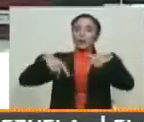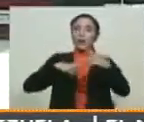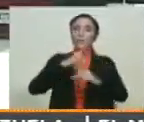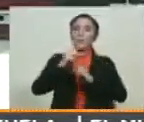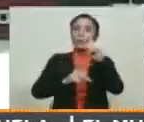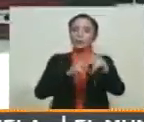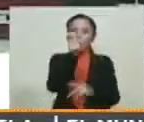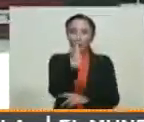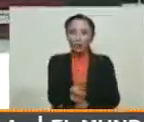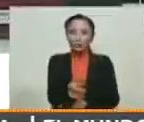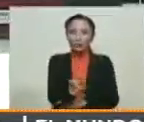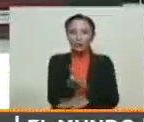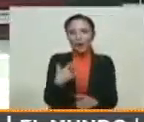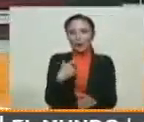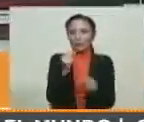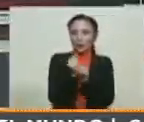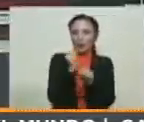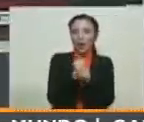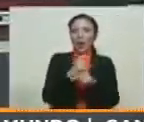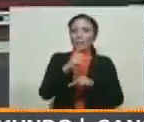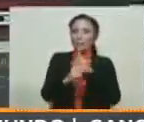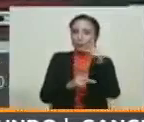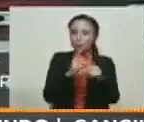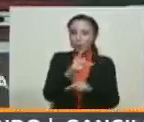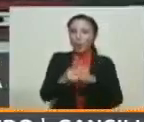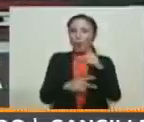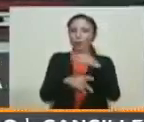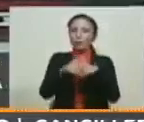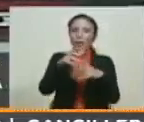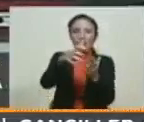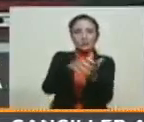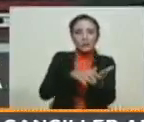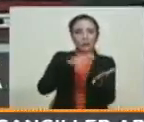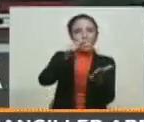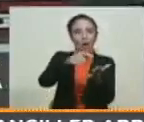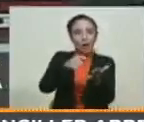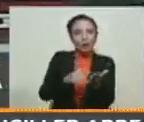un mensaje a todos los productores de portuguesa